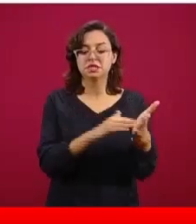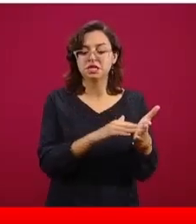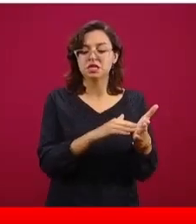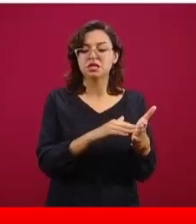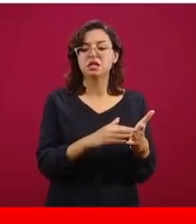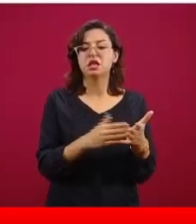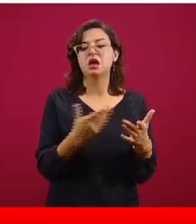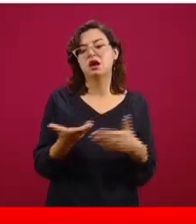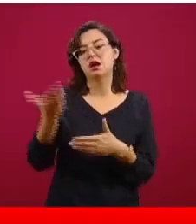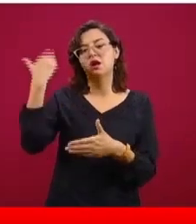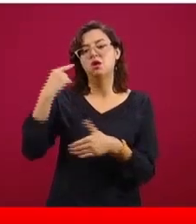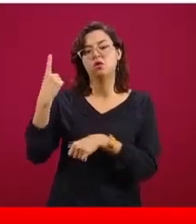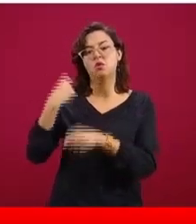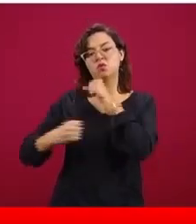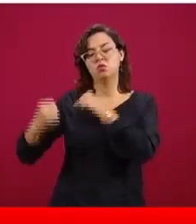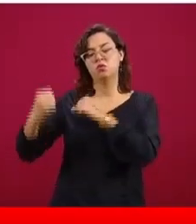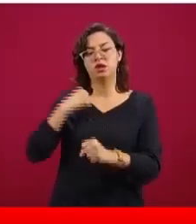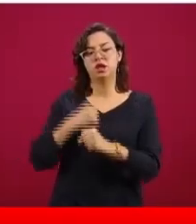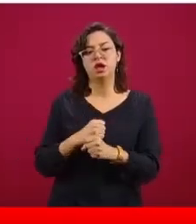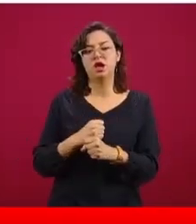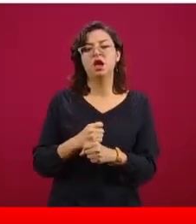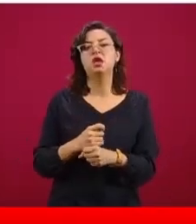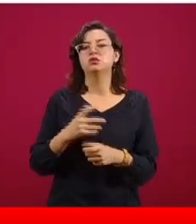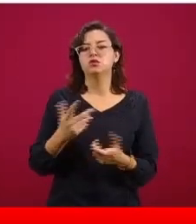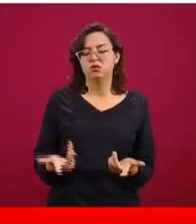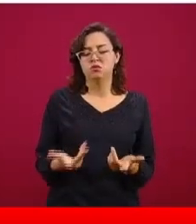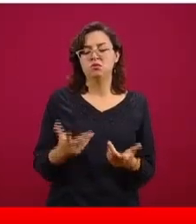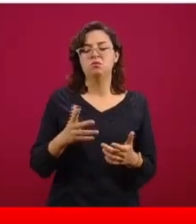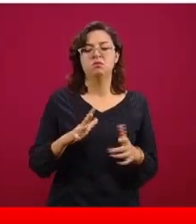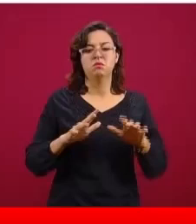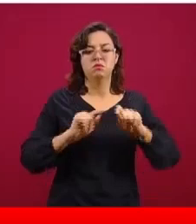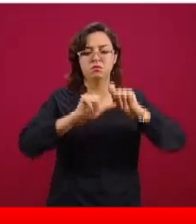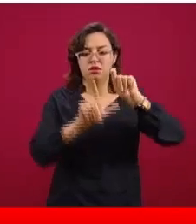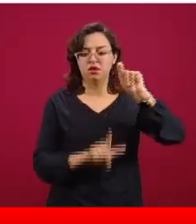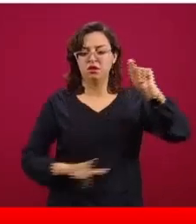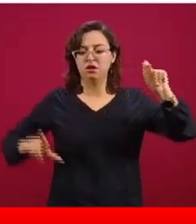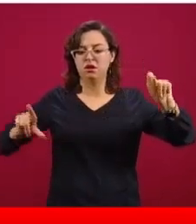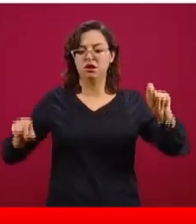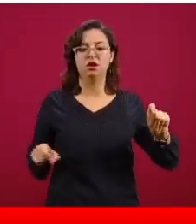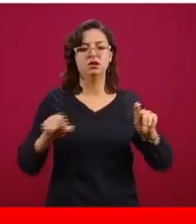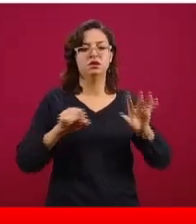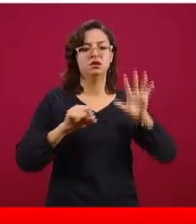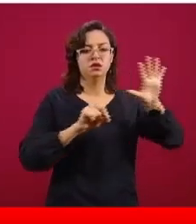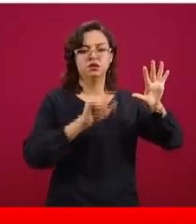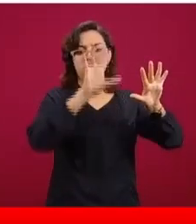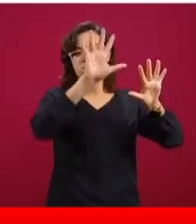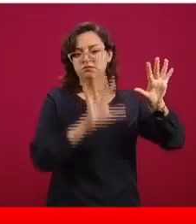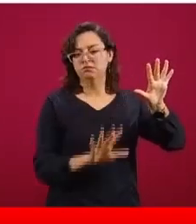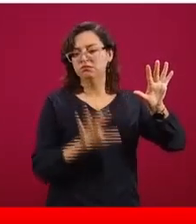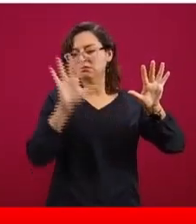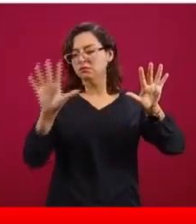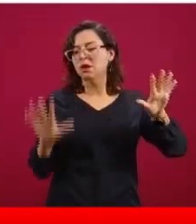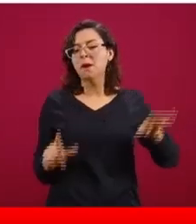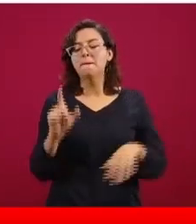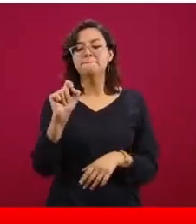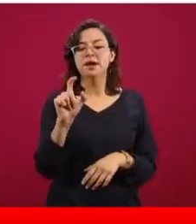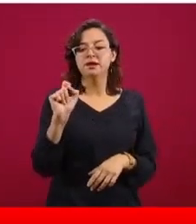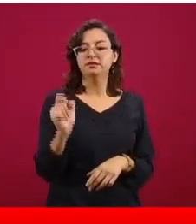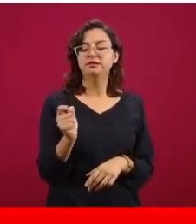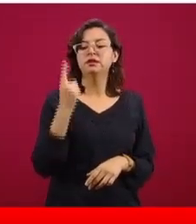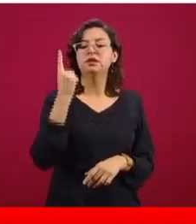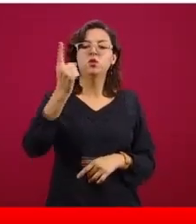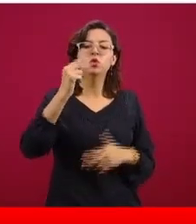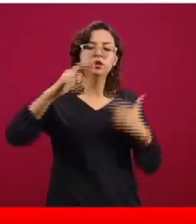pasado definimos 21 regiones pierre prioritarias estas son aquí donde la línea